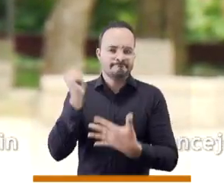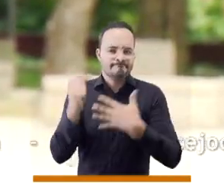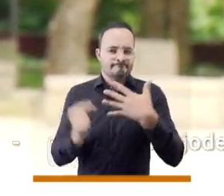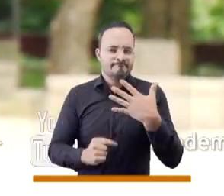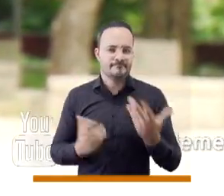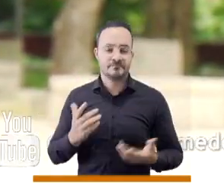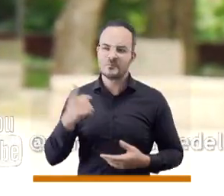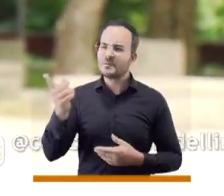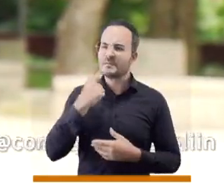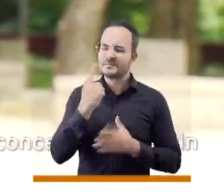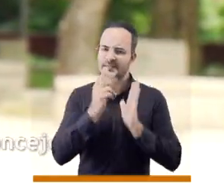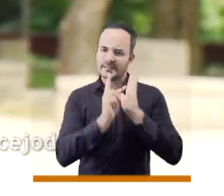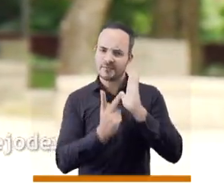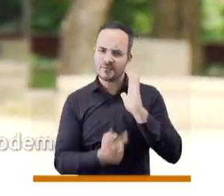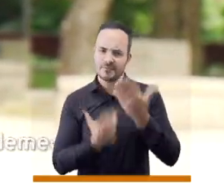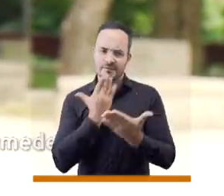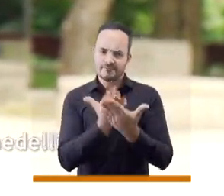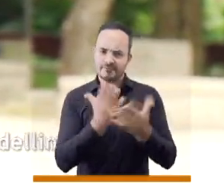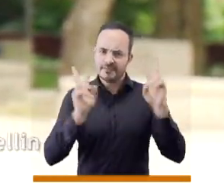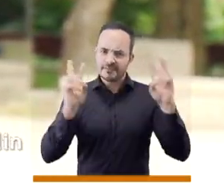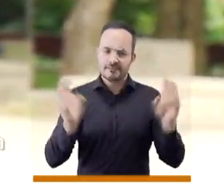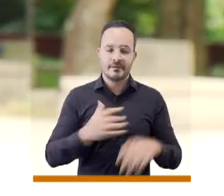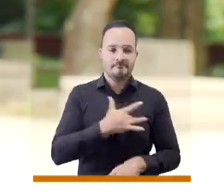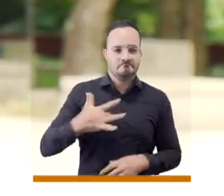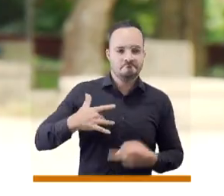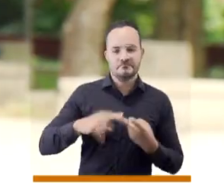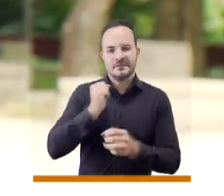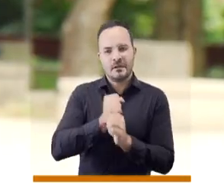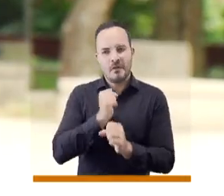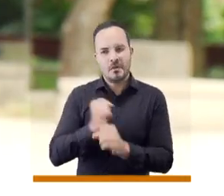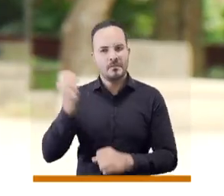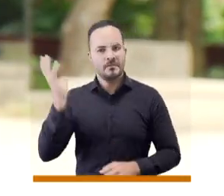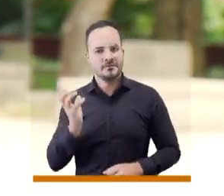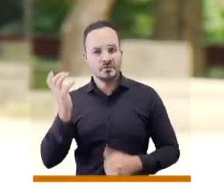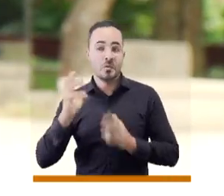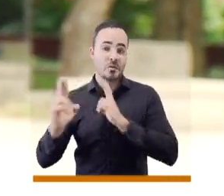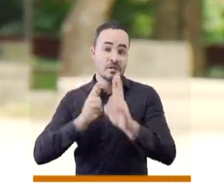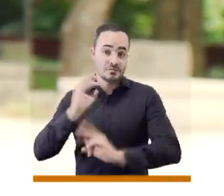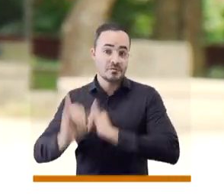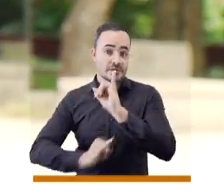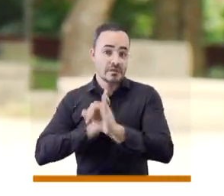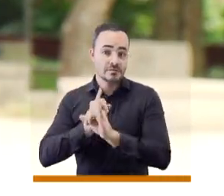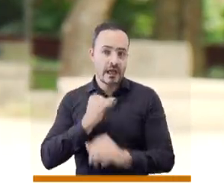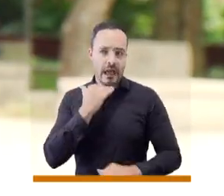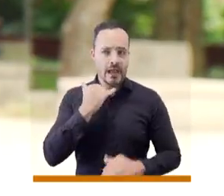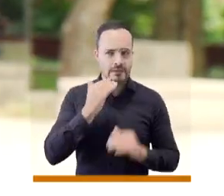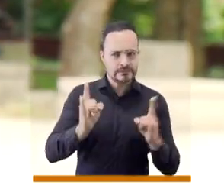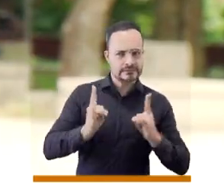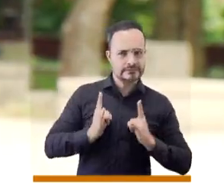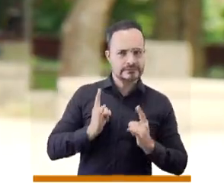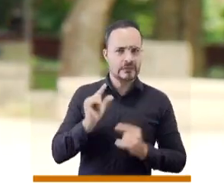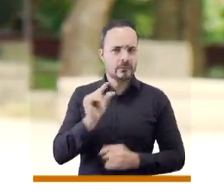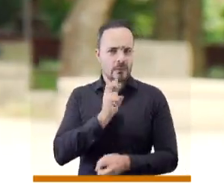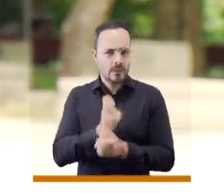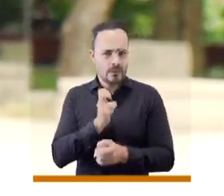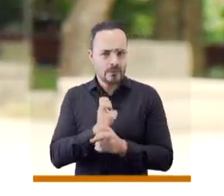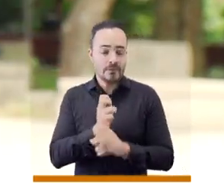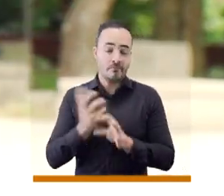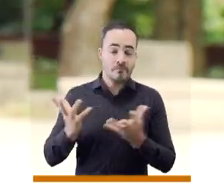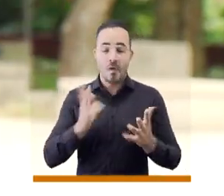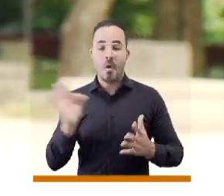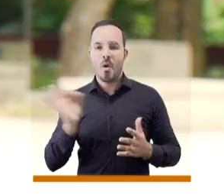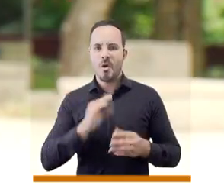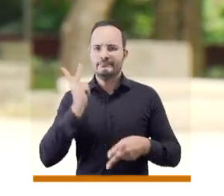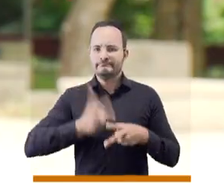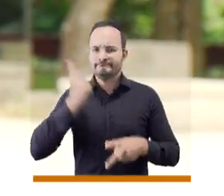y reformas en campos fundamentales como la salud, trabajo, pensiones, relaciones internacionales, que también las vemos complicadas, y